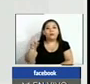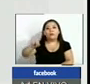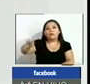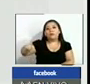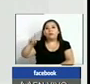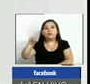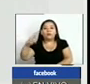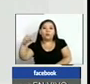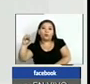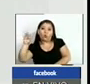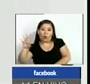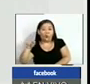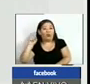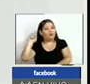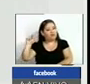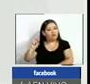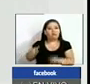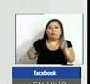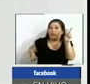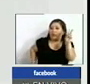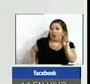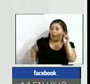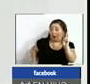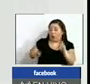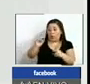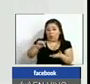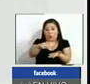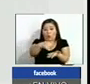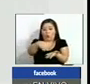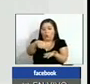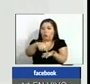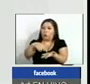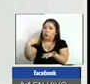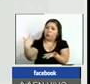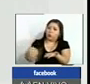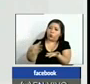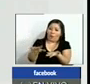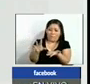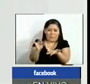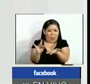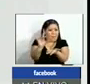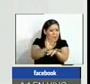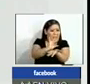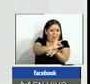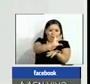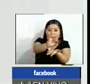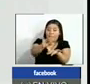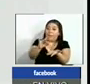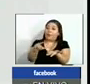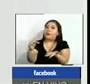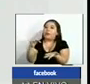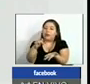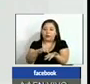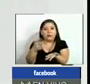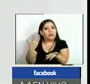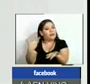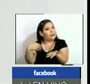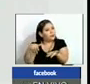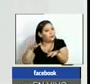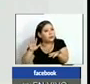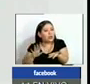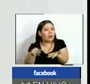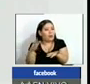1,104 casos. San Salvador es uno de los epicentros de la pandemia en El Salvador y donde se han registrado la